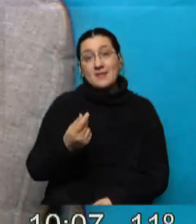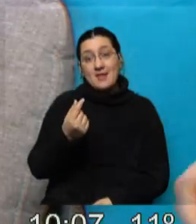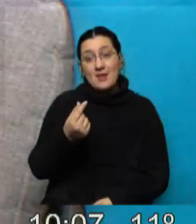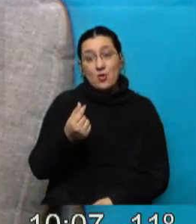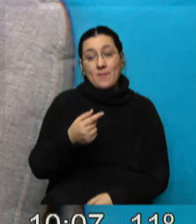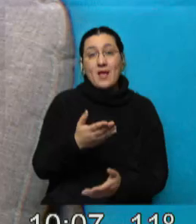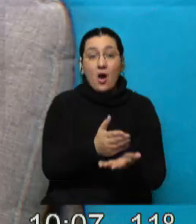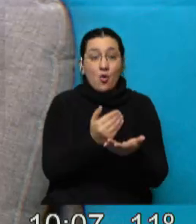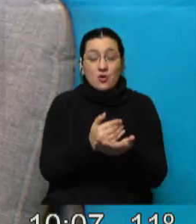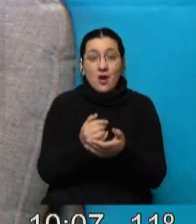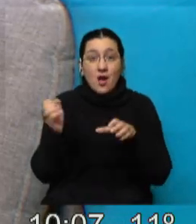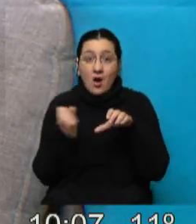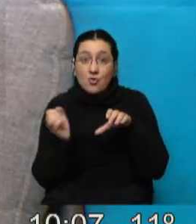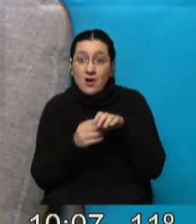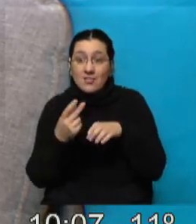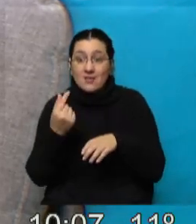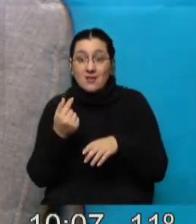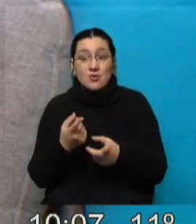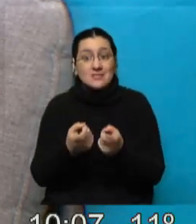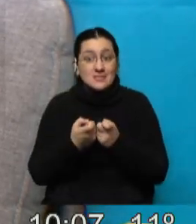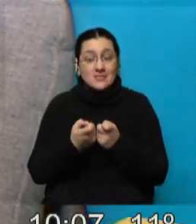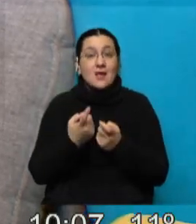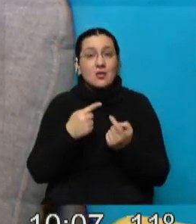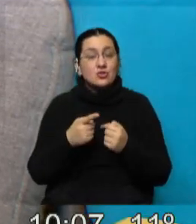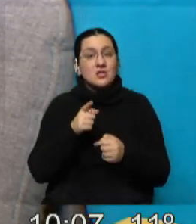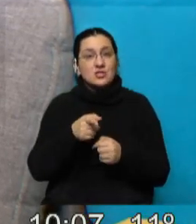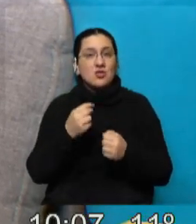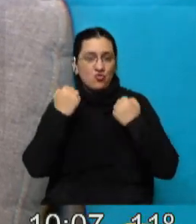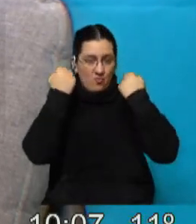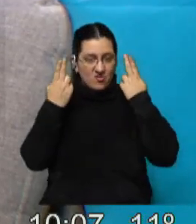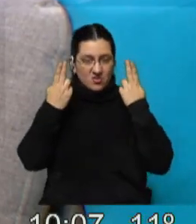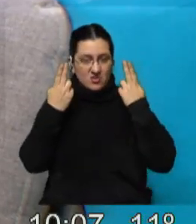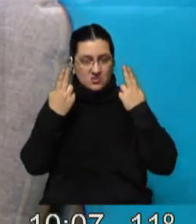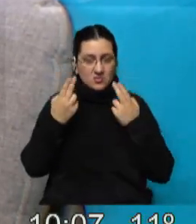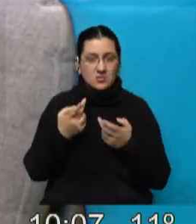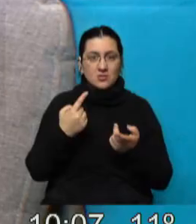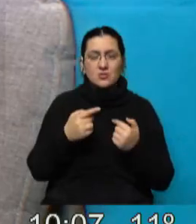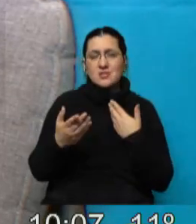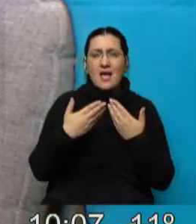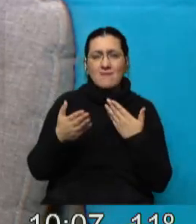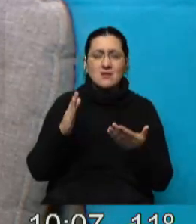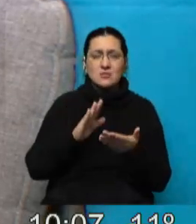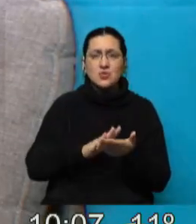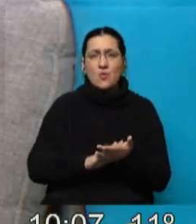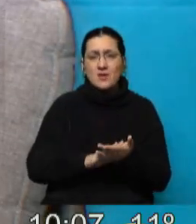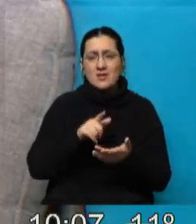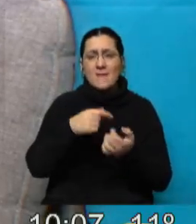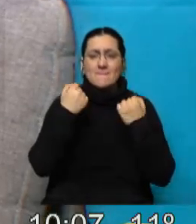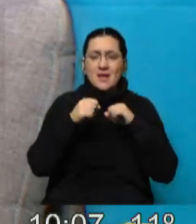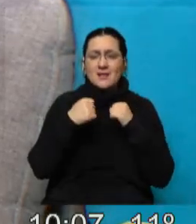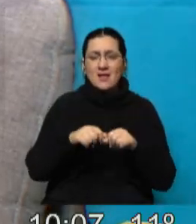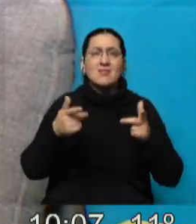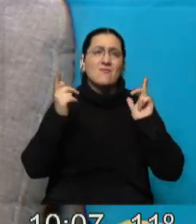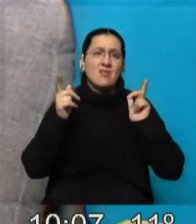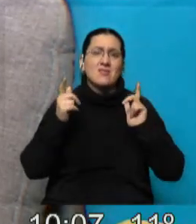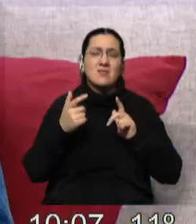dominatriz. Está muy bien realizada, habla muy bien de todas estas prácticas de manera divertida, para nada dolorosa. Al